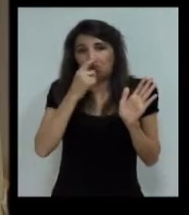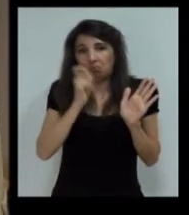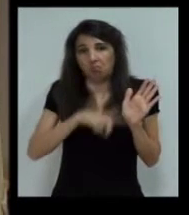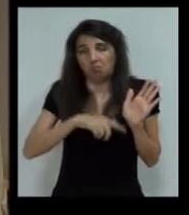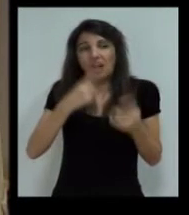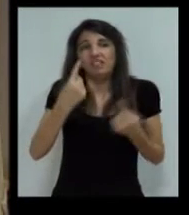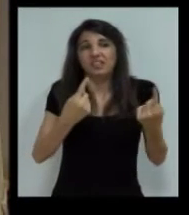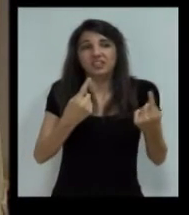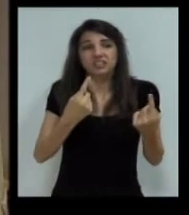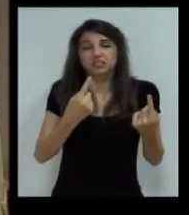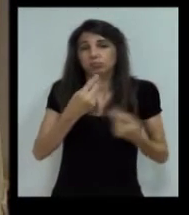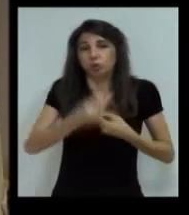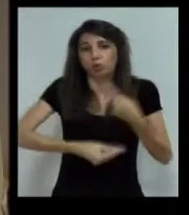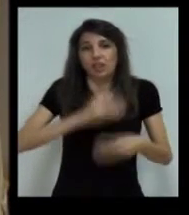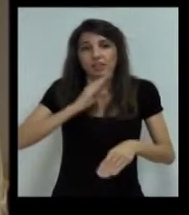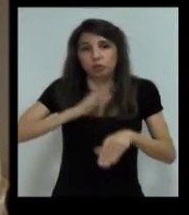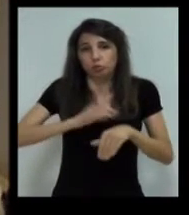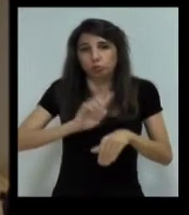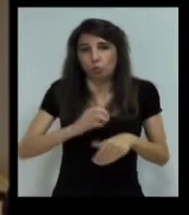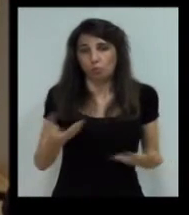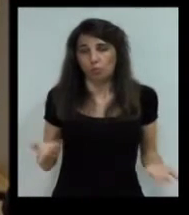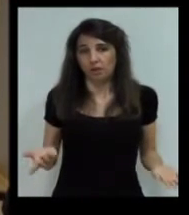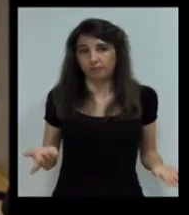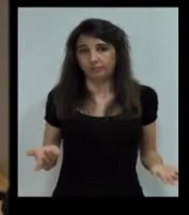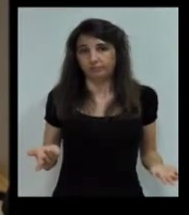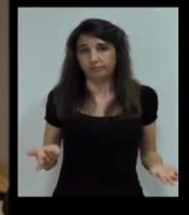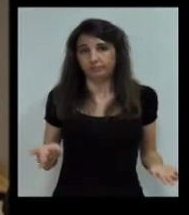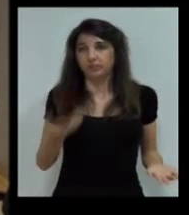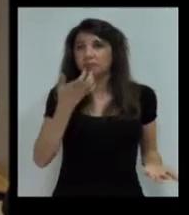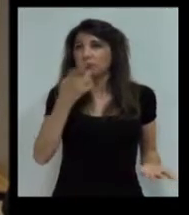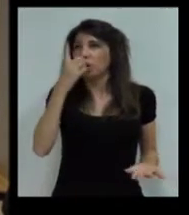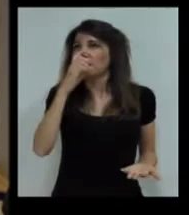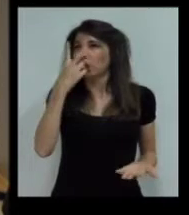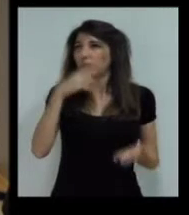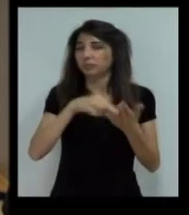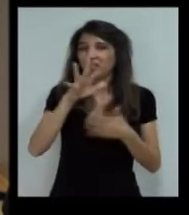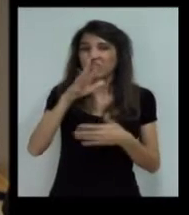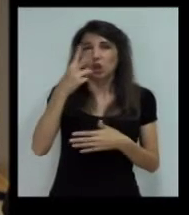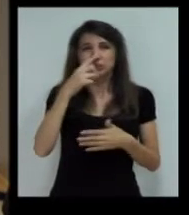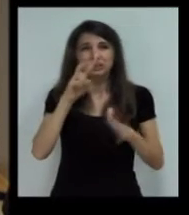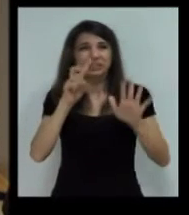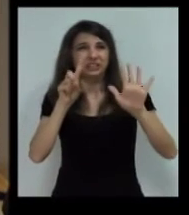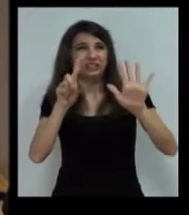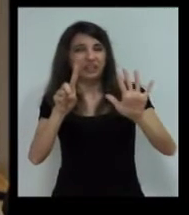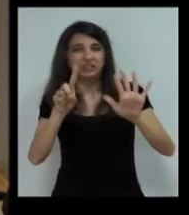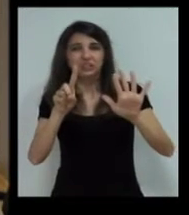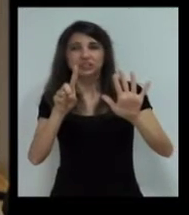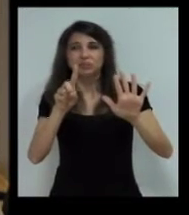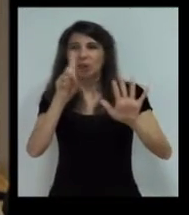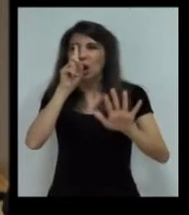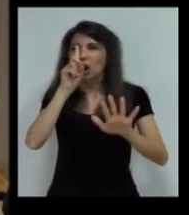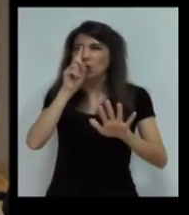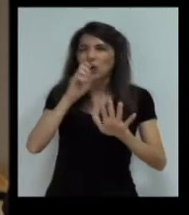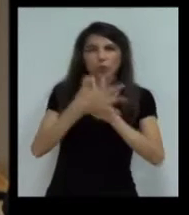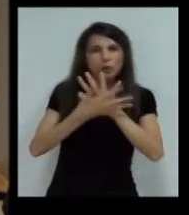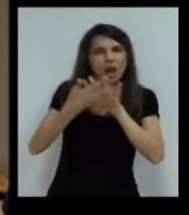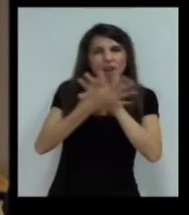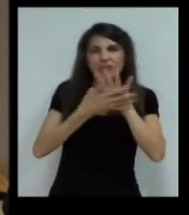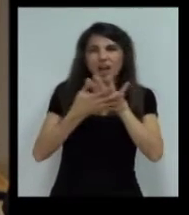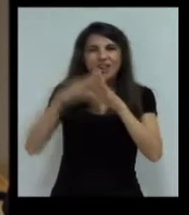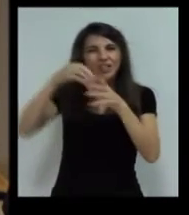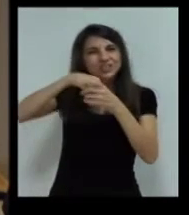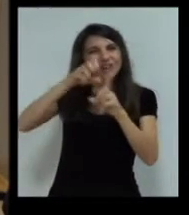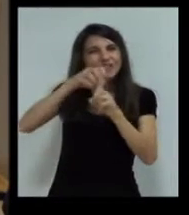papel. Claro, porque si todos cogemos, pues hace en el 2005-2006 lo que se hablaba en foros de trabajo sobre la accesibilidad y